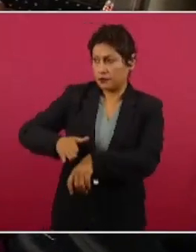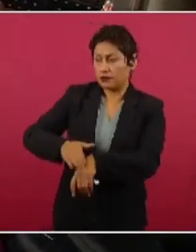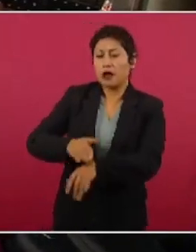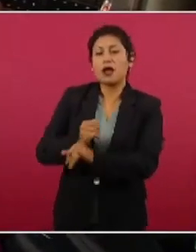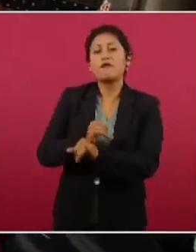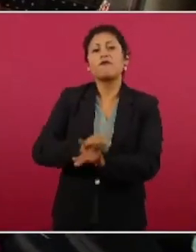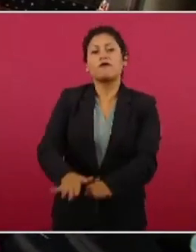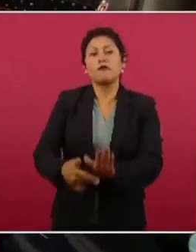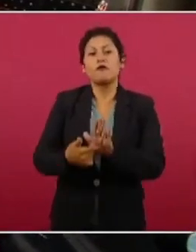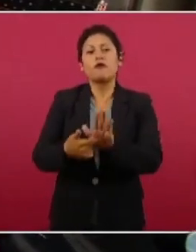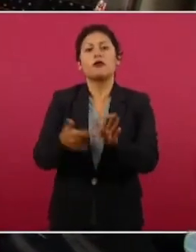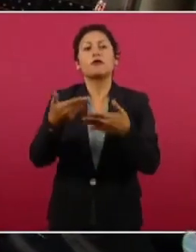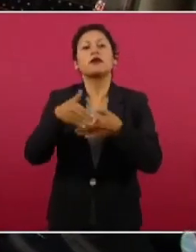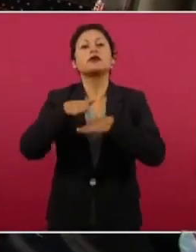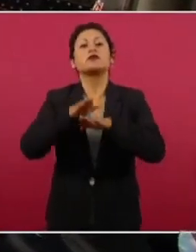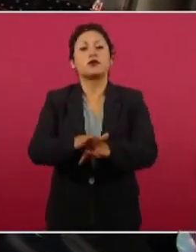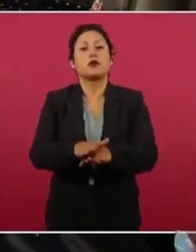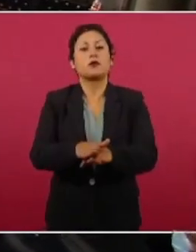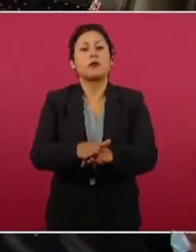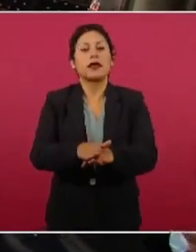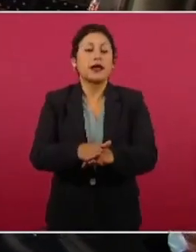sobre huachicol?